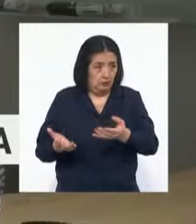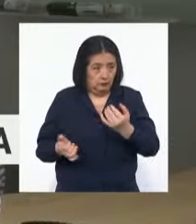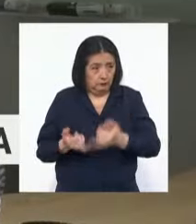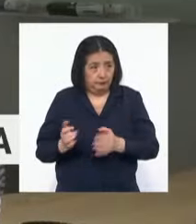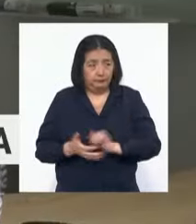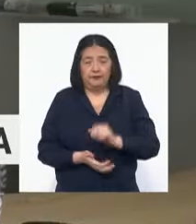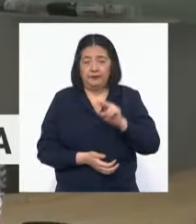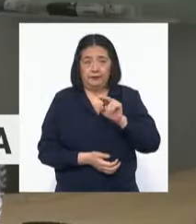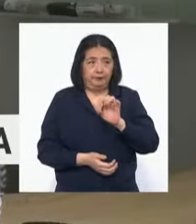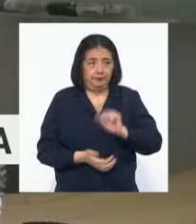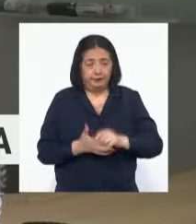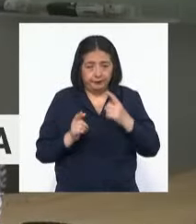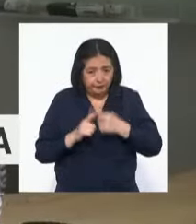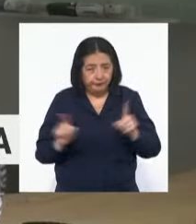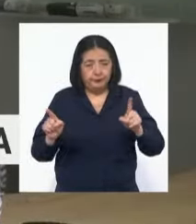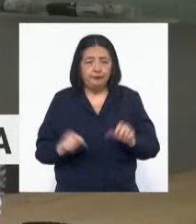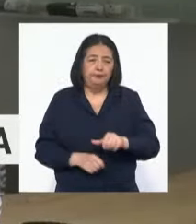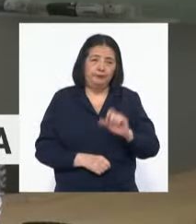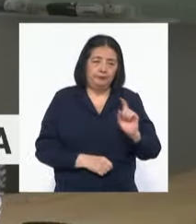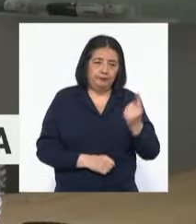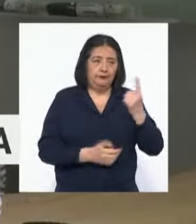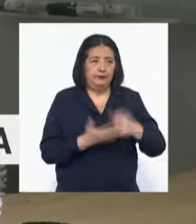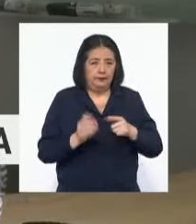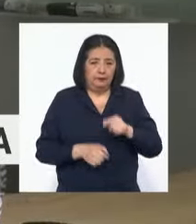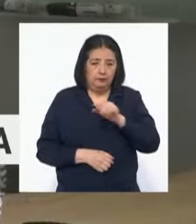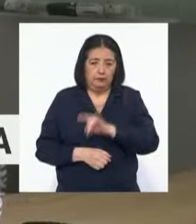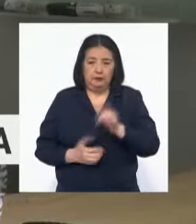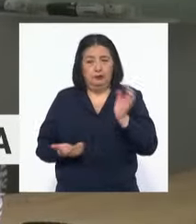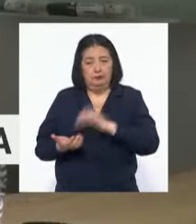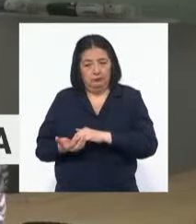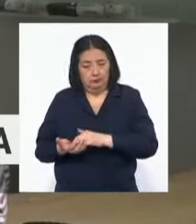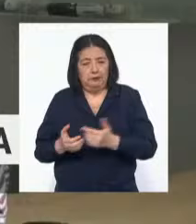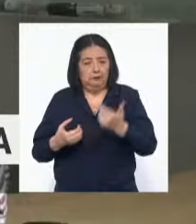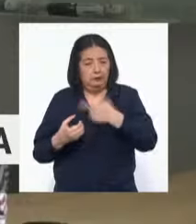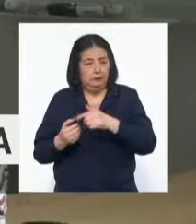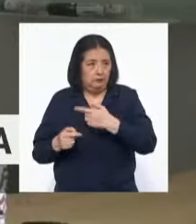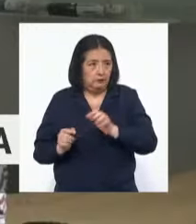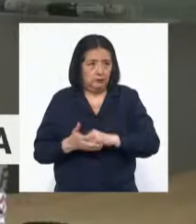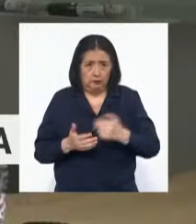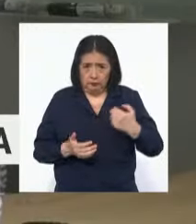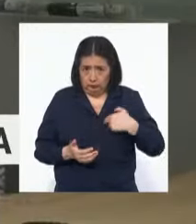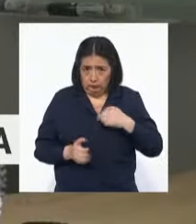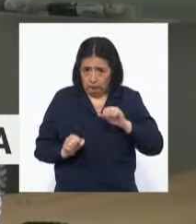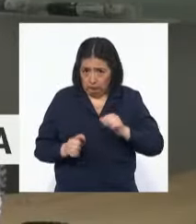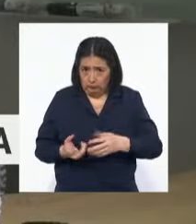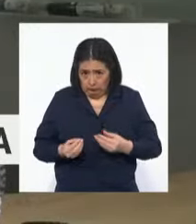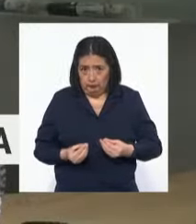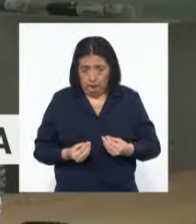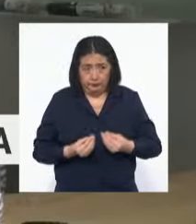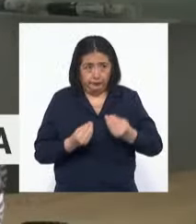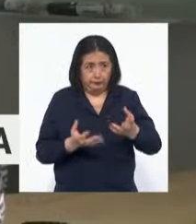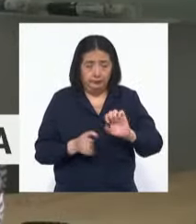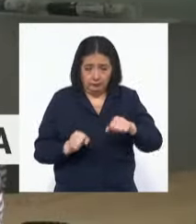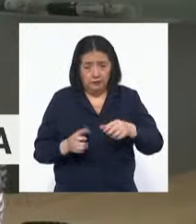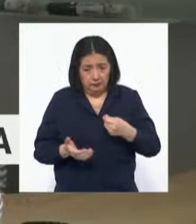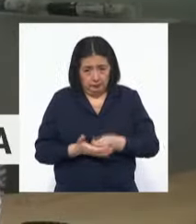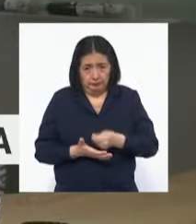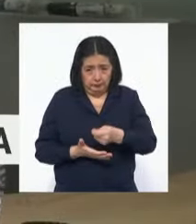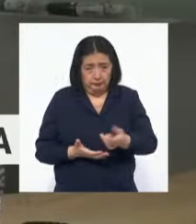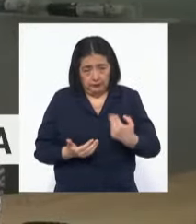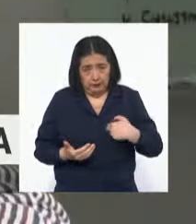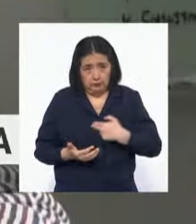finalmente Nissan, distinto al primer producto, consumía más combustible y en sencillo ofrecimos asumir ese